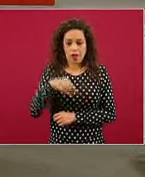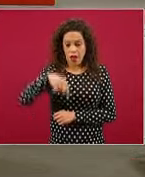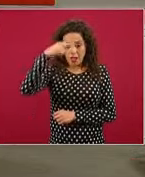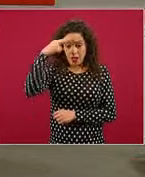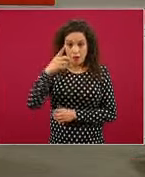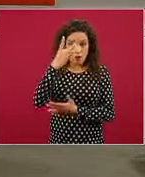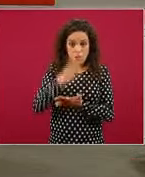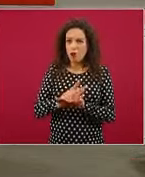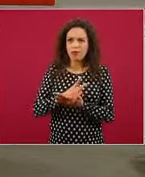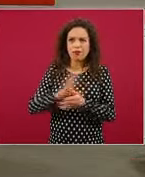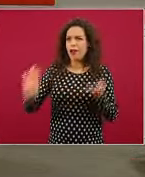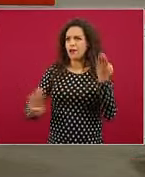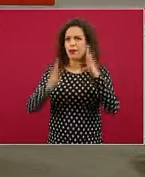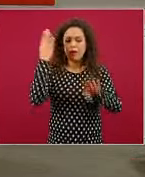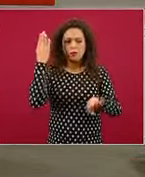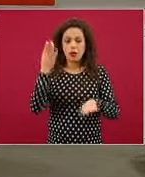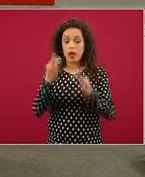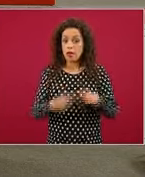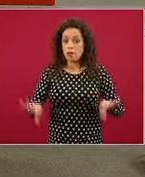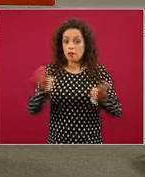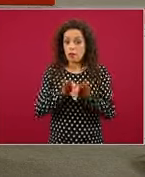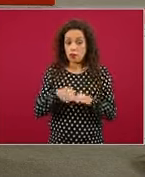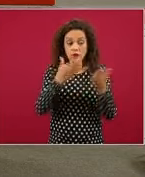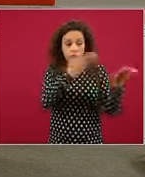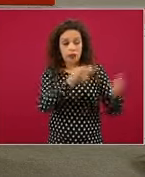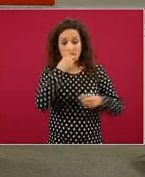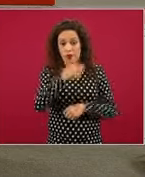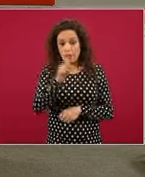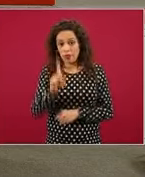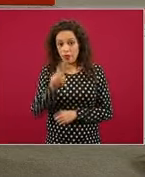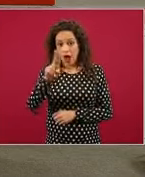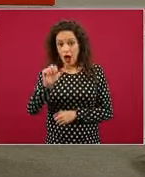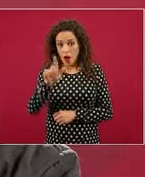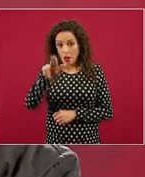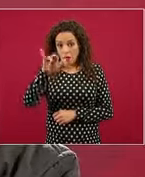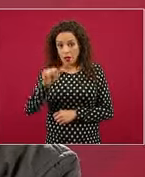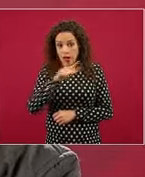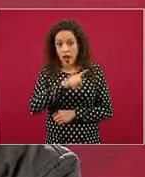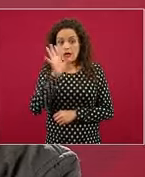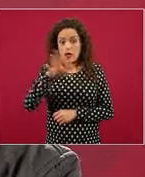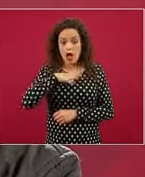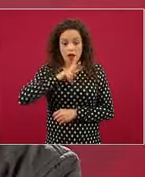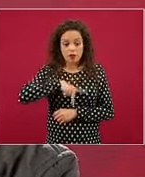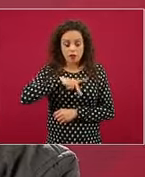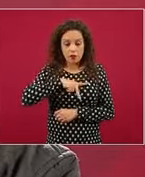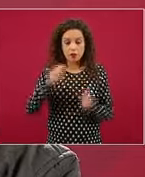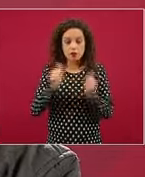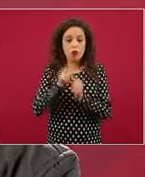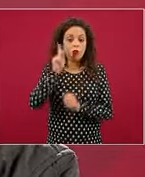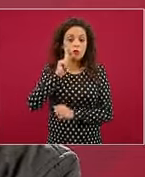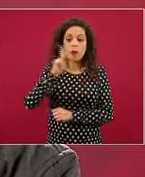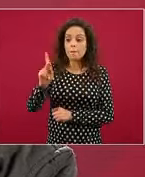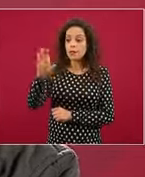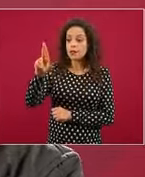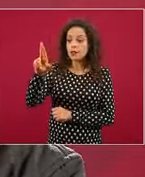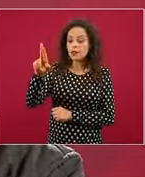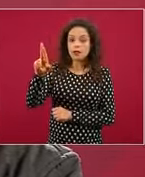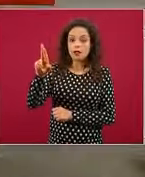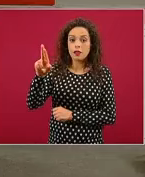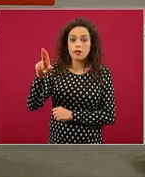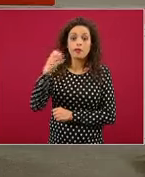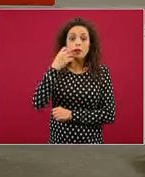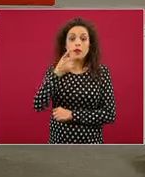Alomía. La presencia del virus detectado por PCR no significa necesariamente infección. ¿Por qué razón? Por